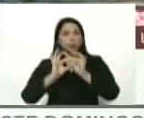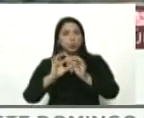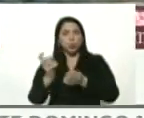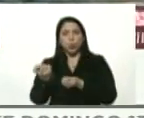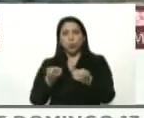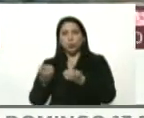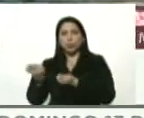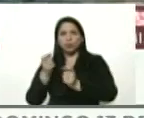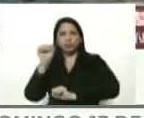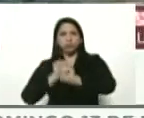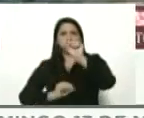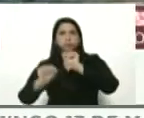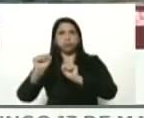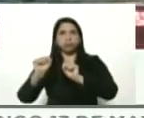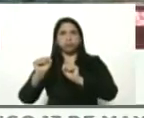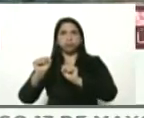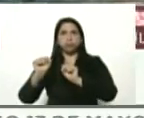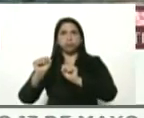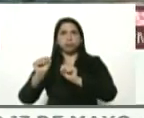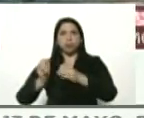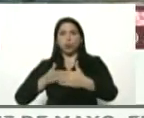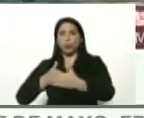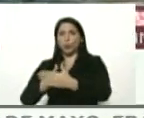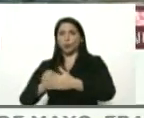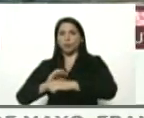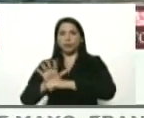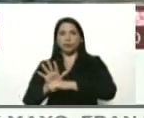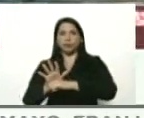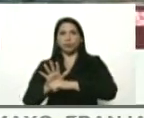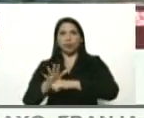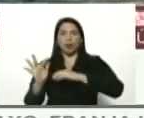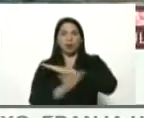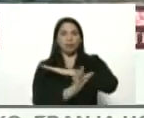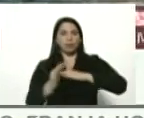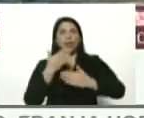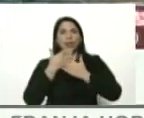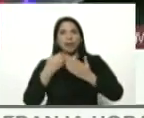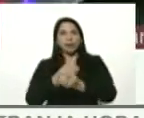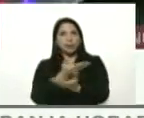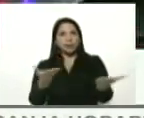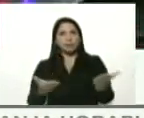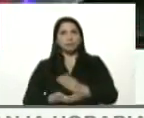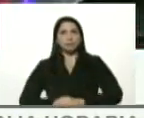controles sanitarios y epidemiológicos en la frontera. Muchísimas gracias.